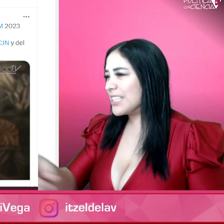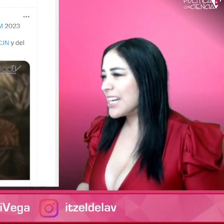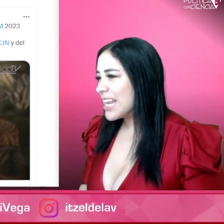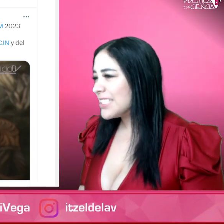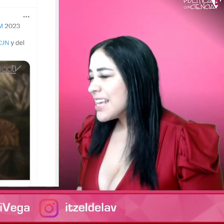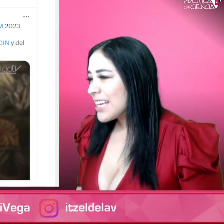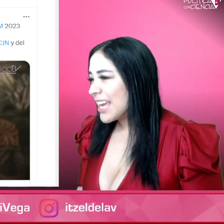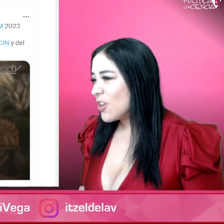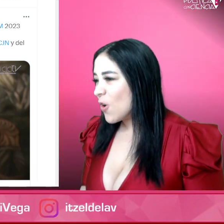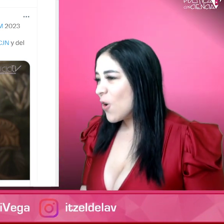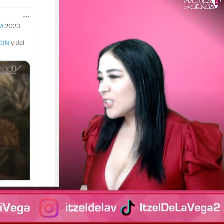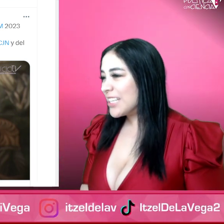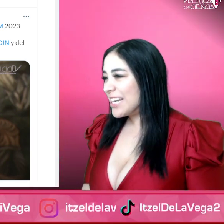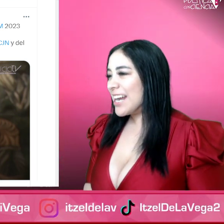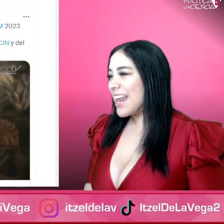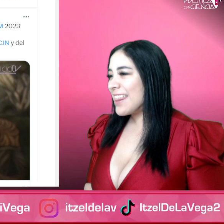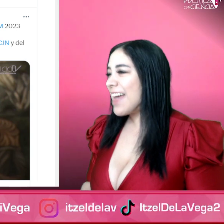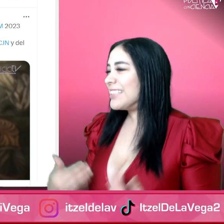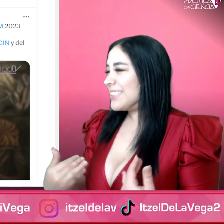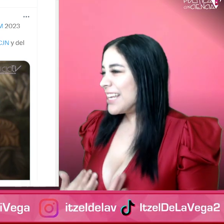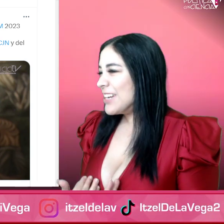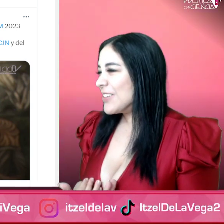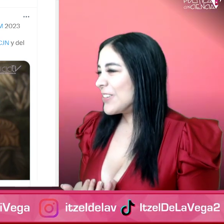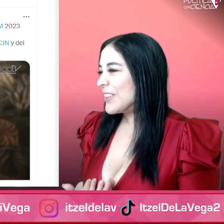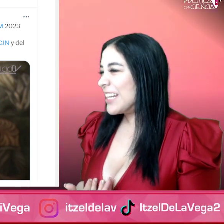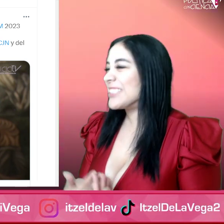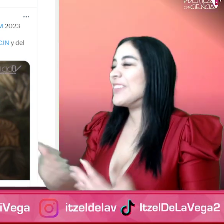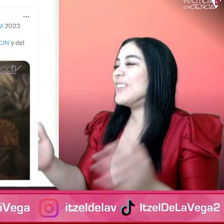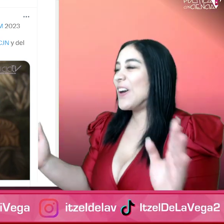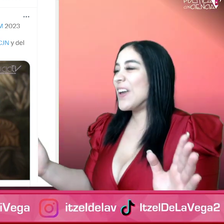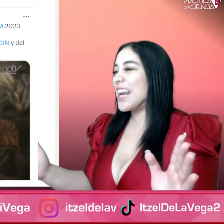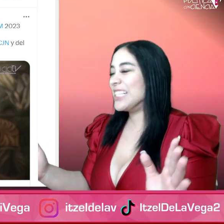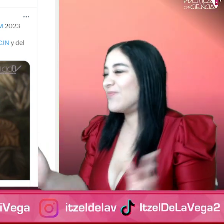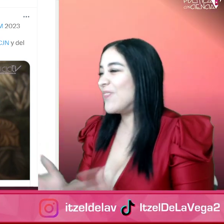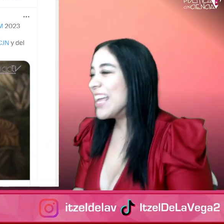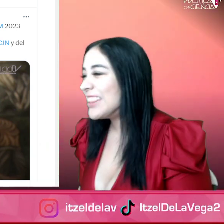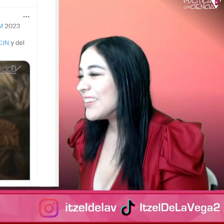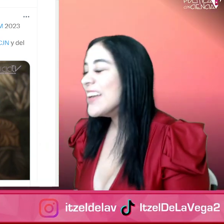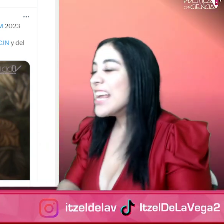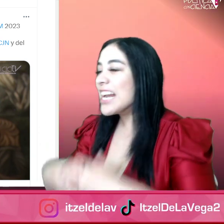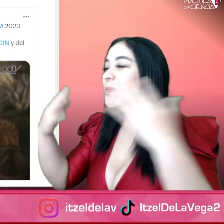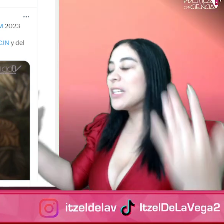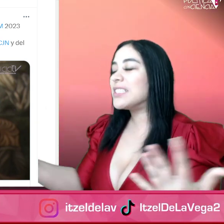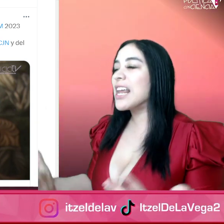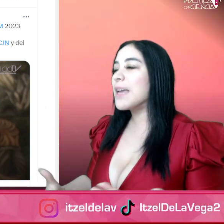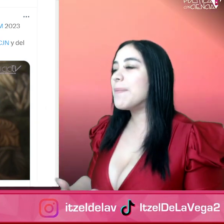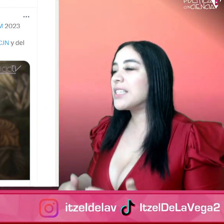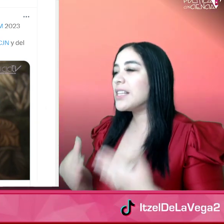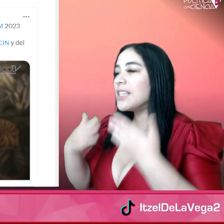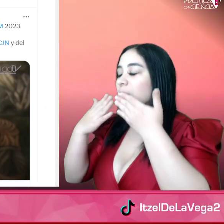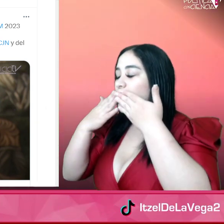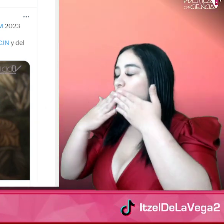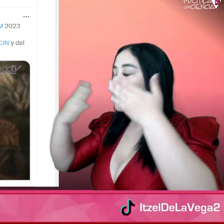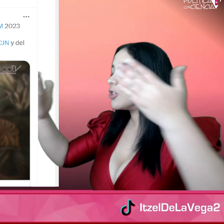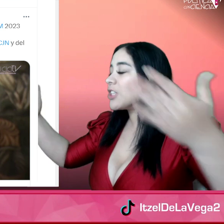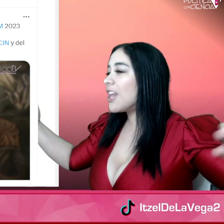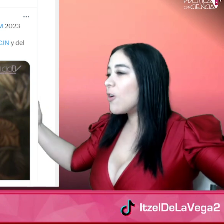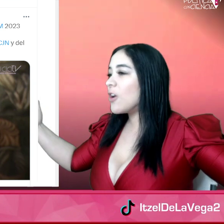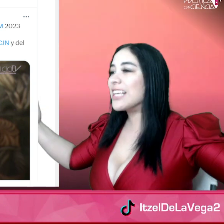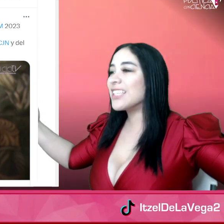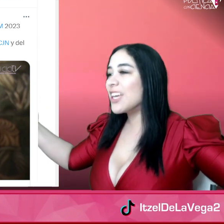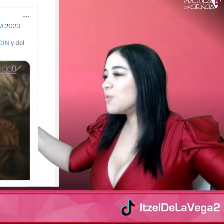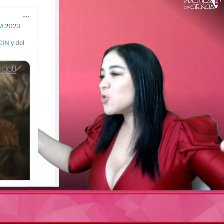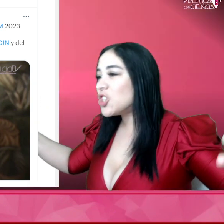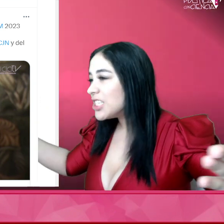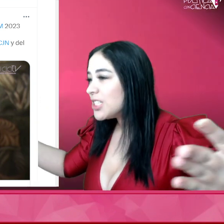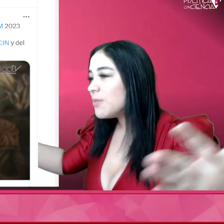déjenme decirles que no sería nada sin nosotras, con todo respeto. Gracias por estar aquí presentes. Los quiero,